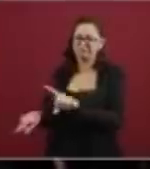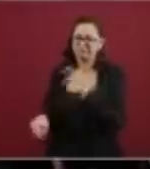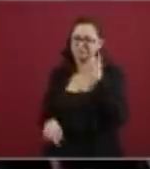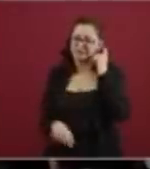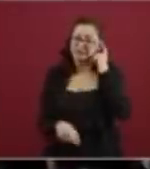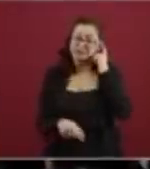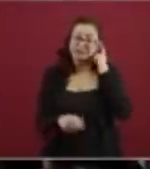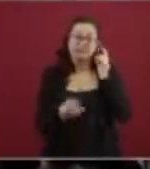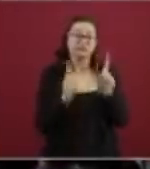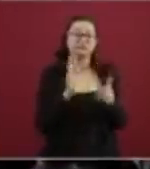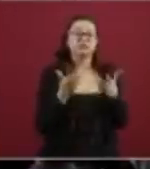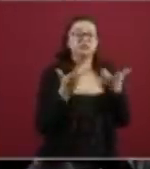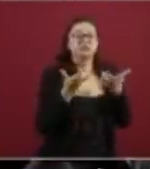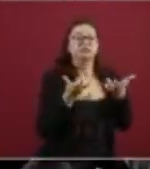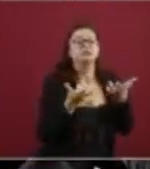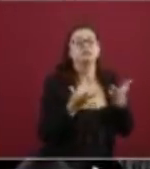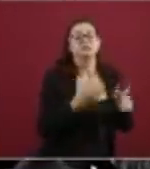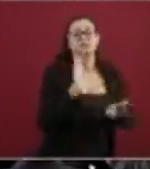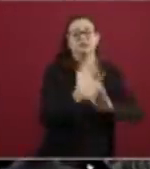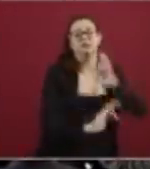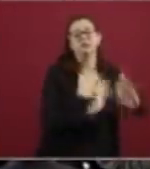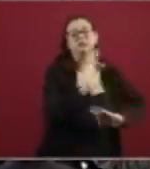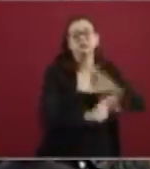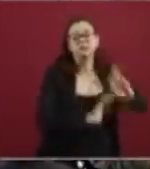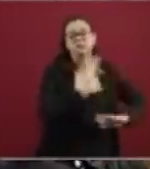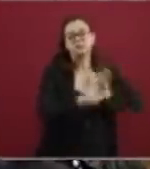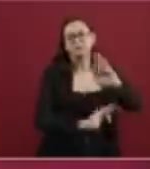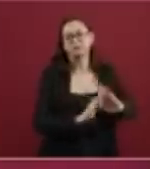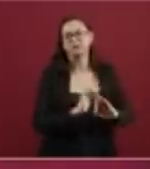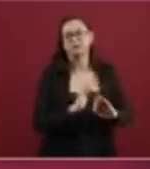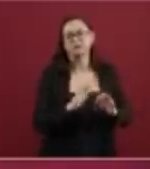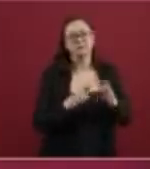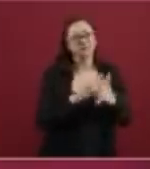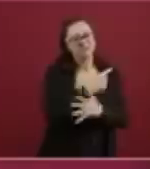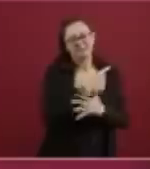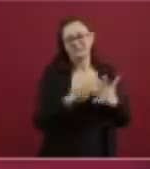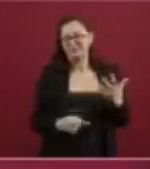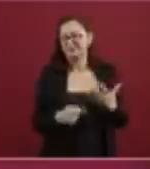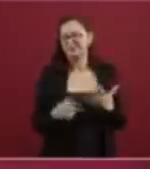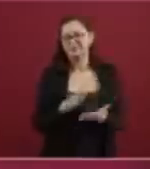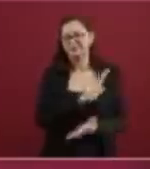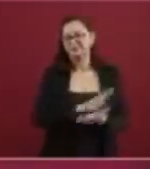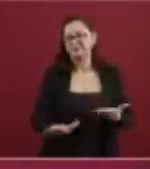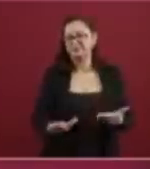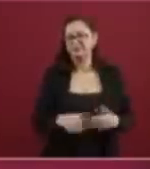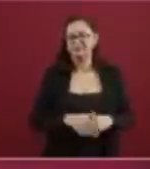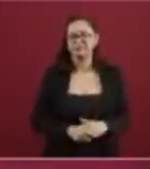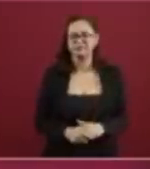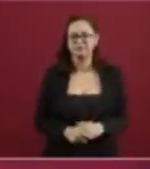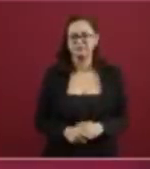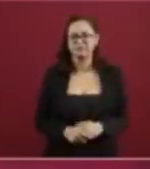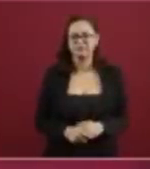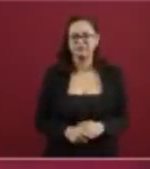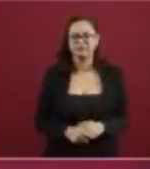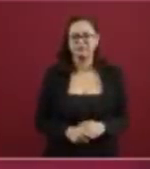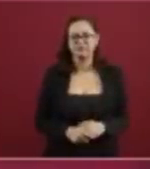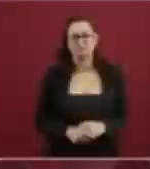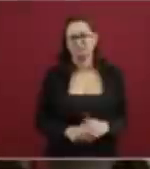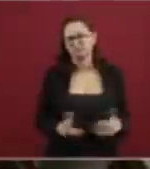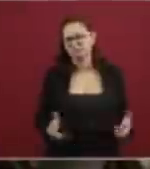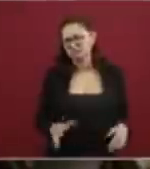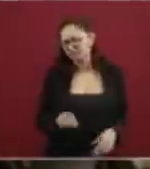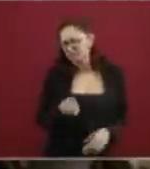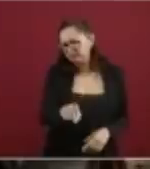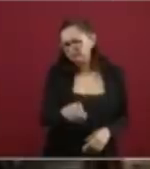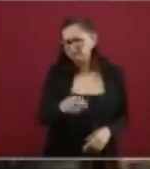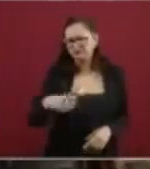afanositos, todo eso tiene que desaparecer. Pero o sea, si usted los ha acusado de que se enriquecieron, que